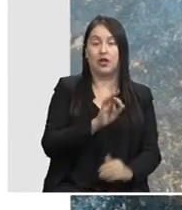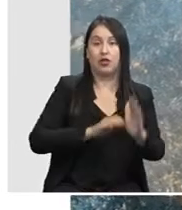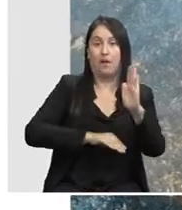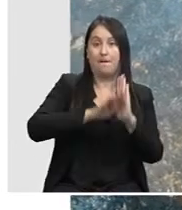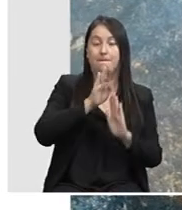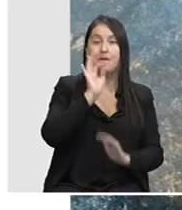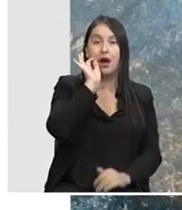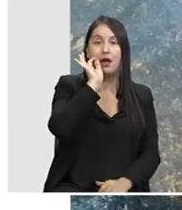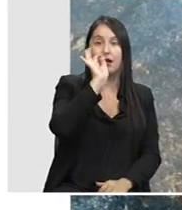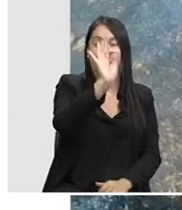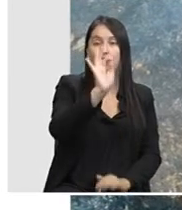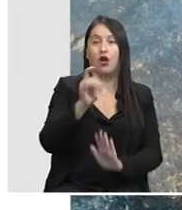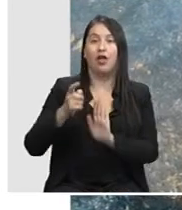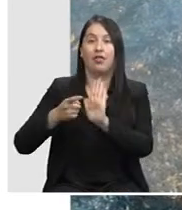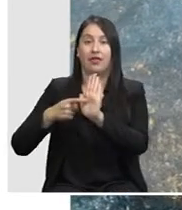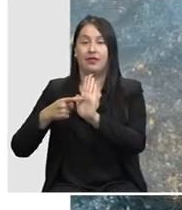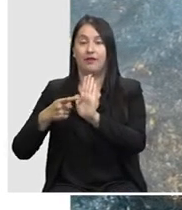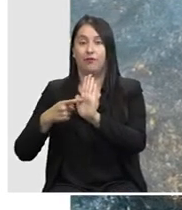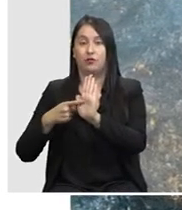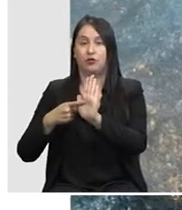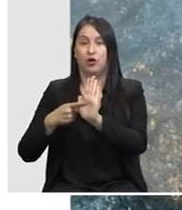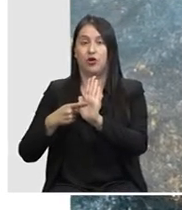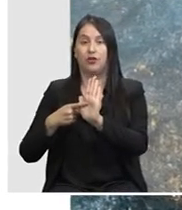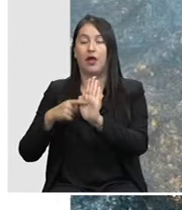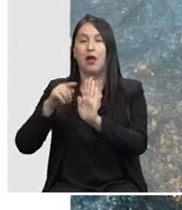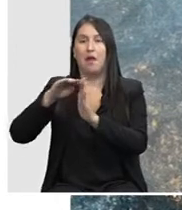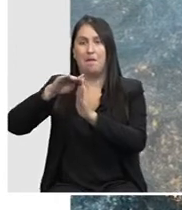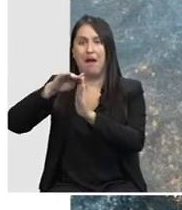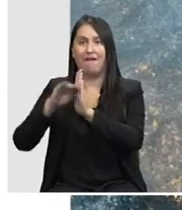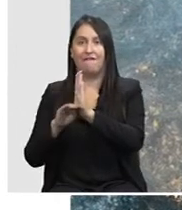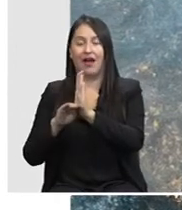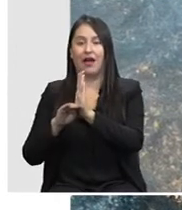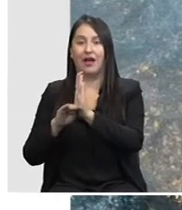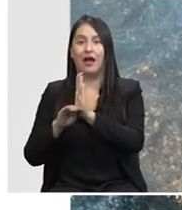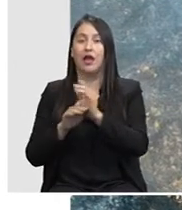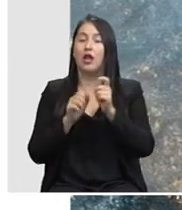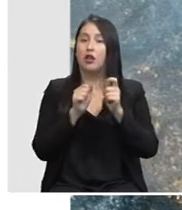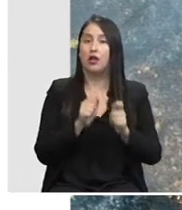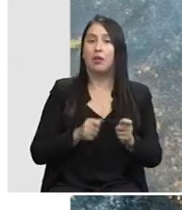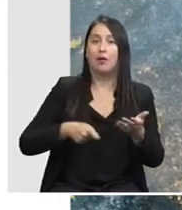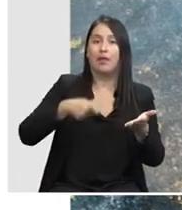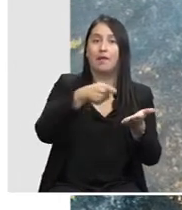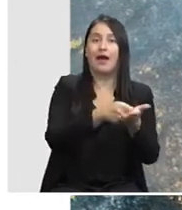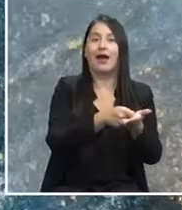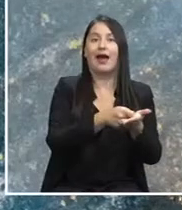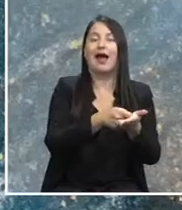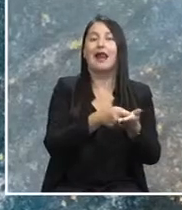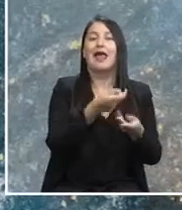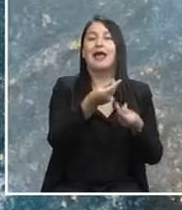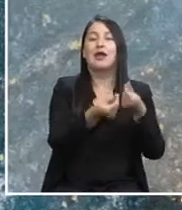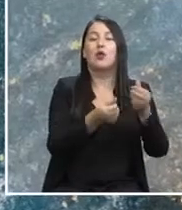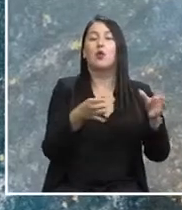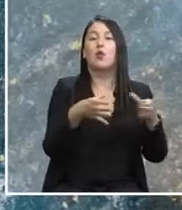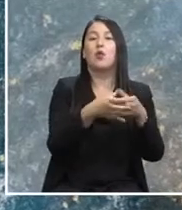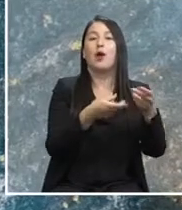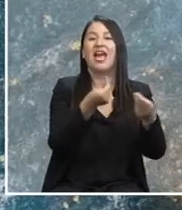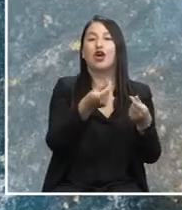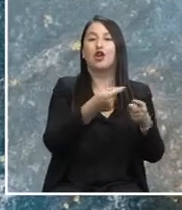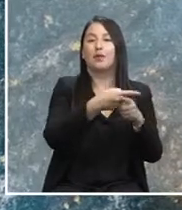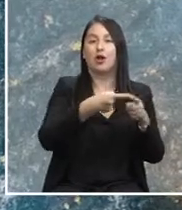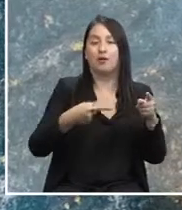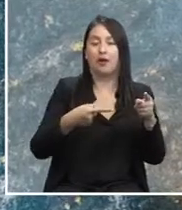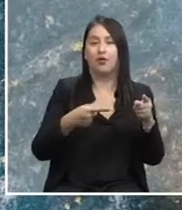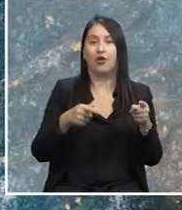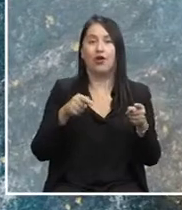tasas efectivas de tributación que se están encontrando son un poco más bajas, de hecho, que las que puede pagar la clase media del país. Eso, de